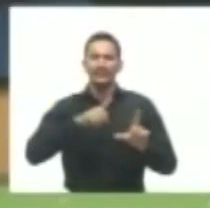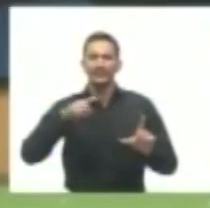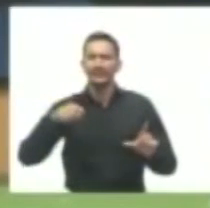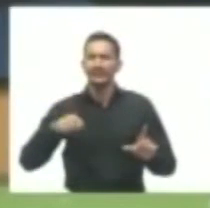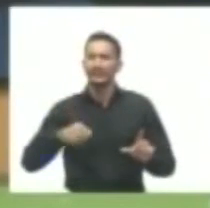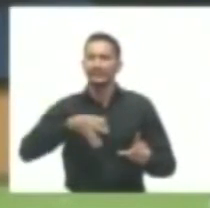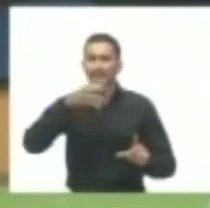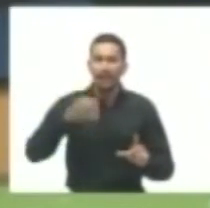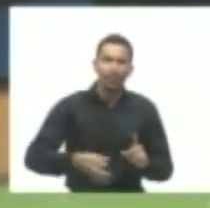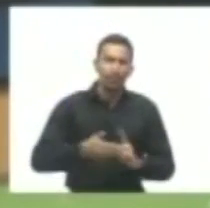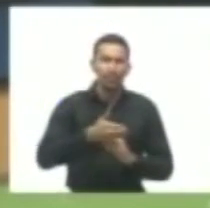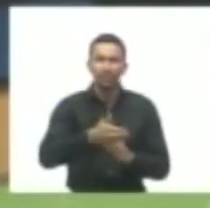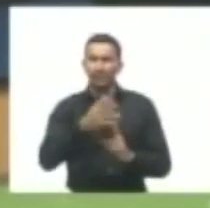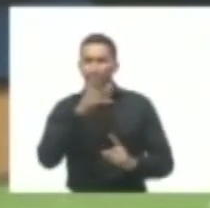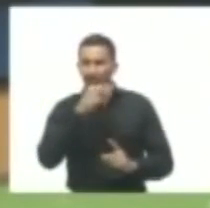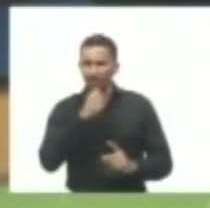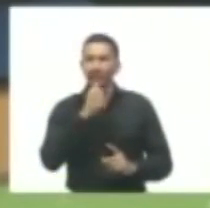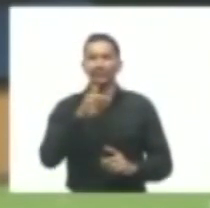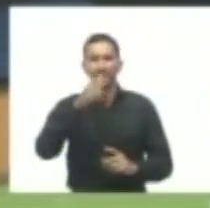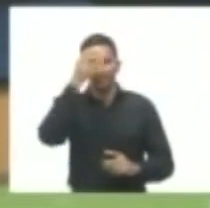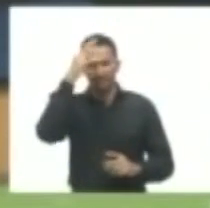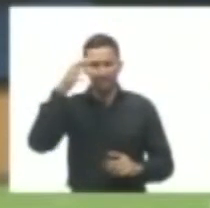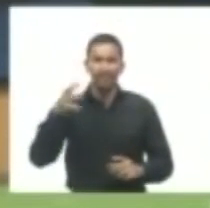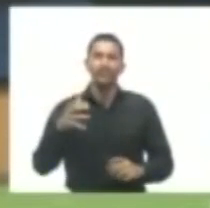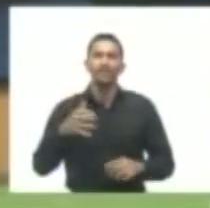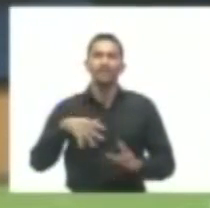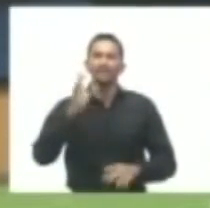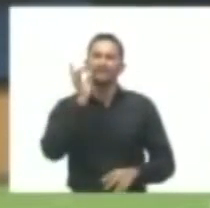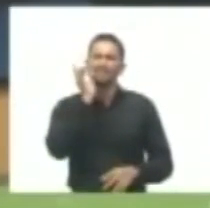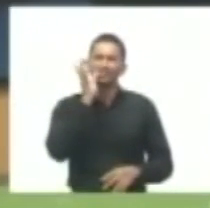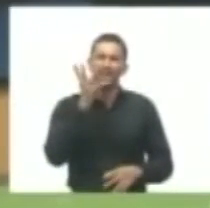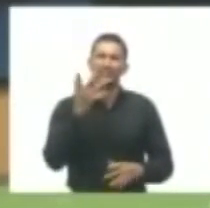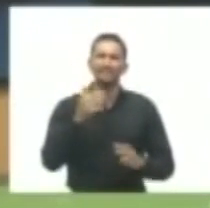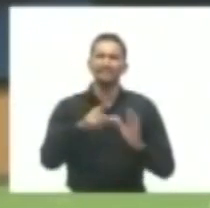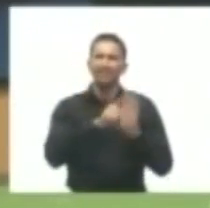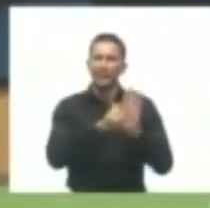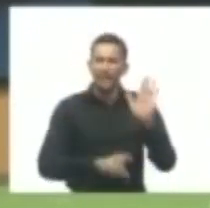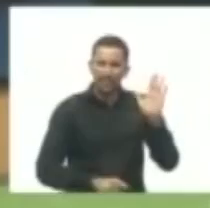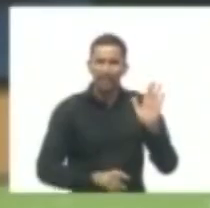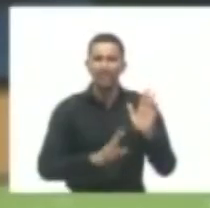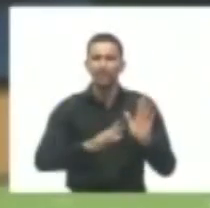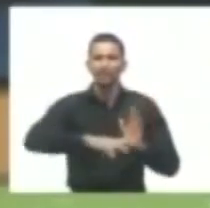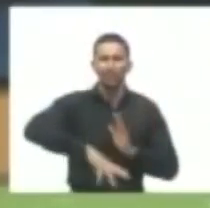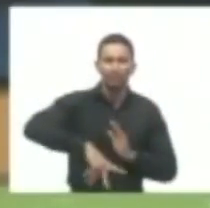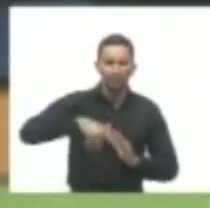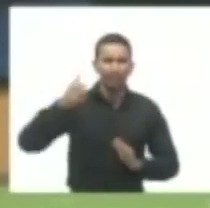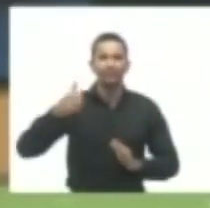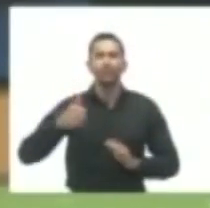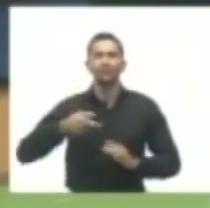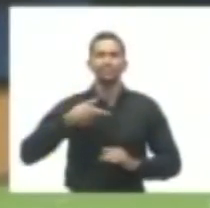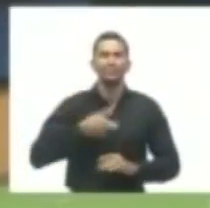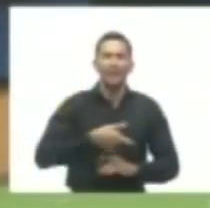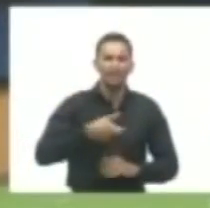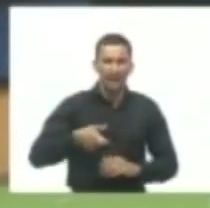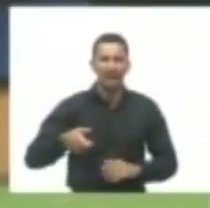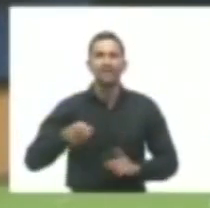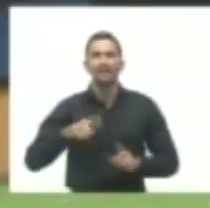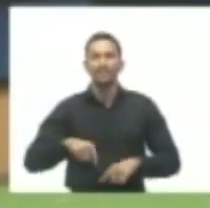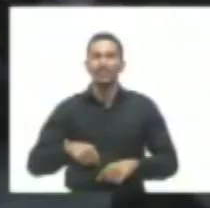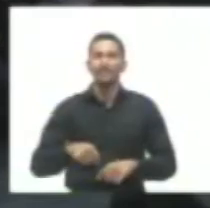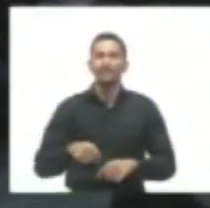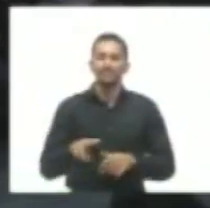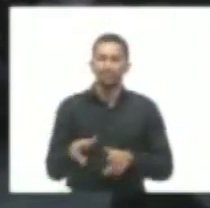de la Heroica. Los delitos que más impactan son el hurto, los homicidios selectivos y en un bajo porcentaje las